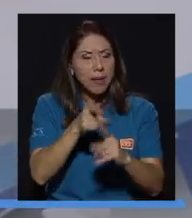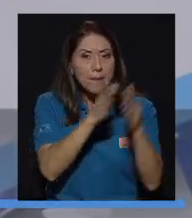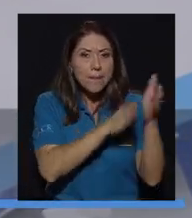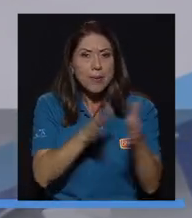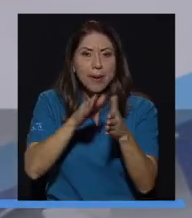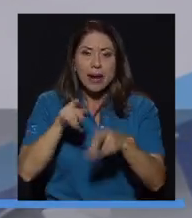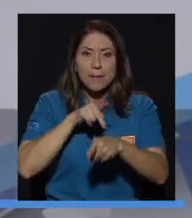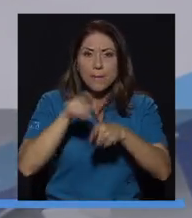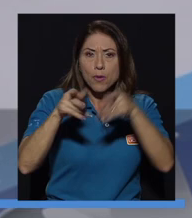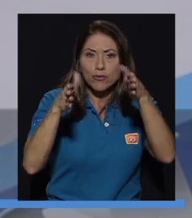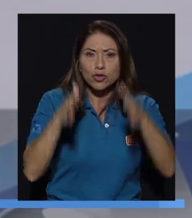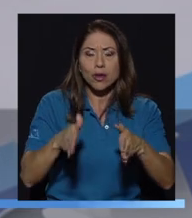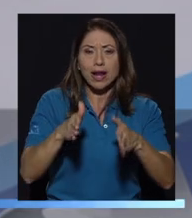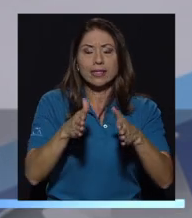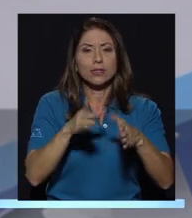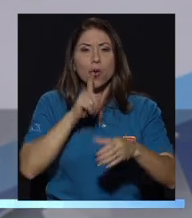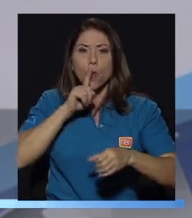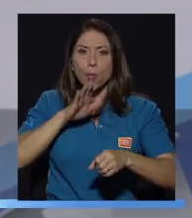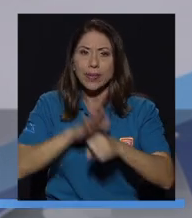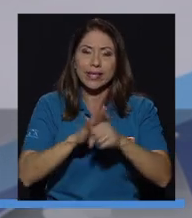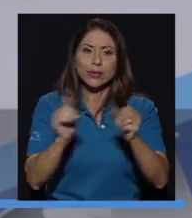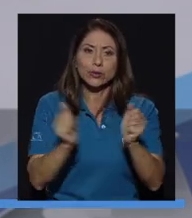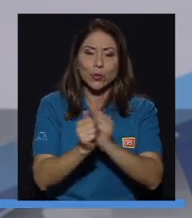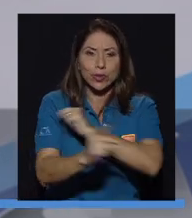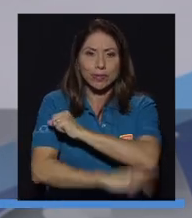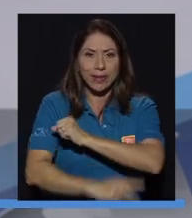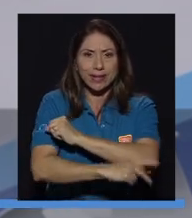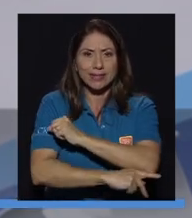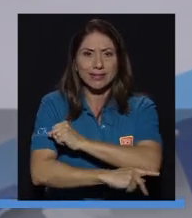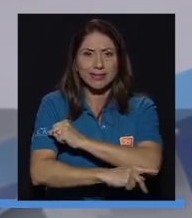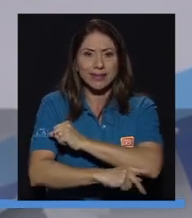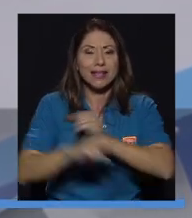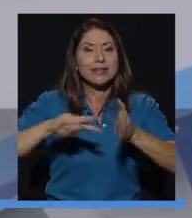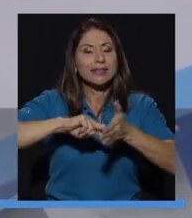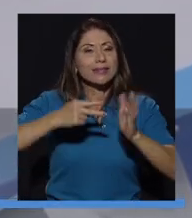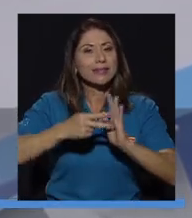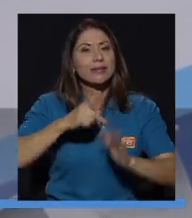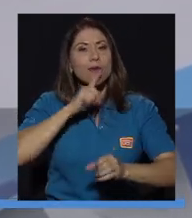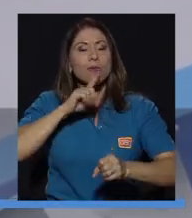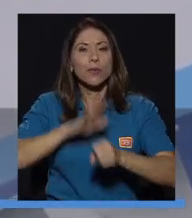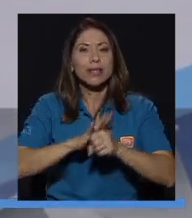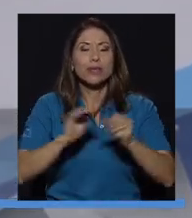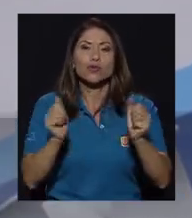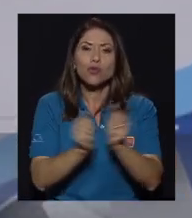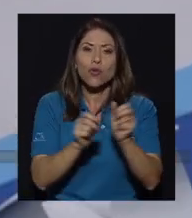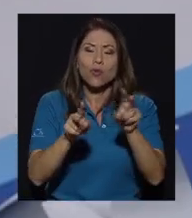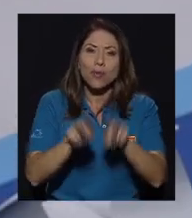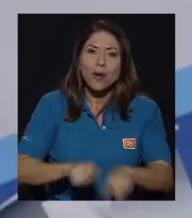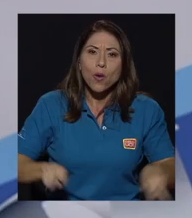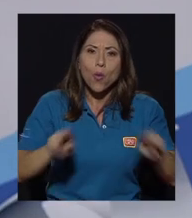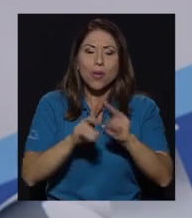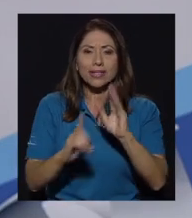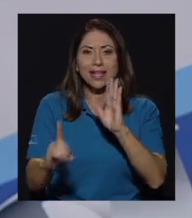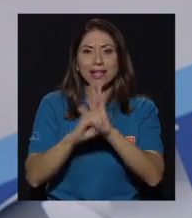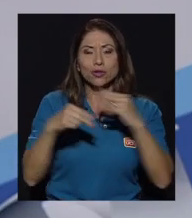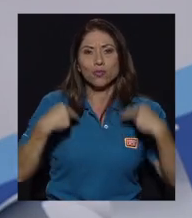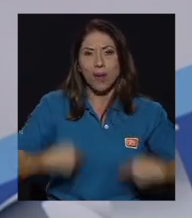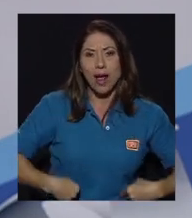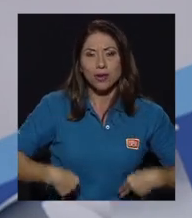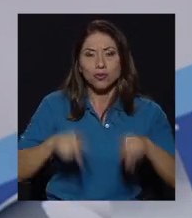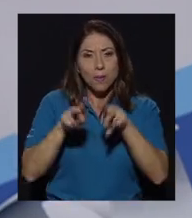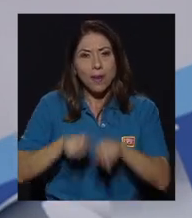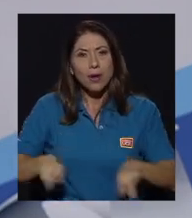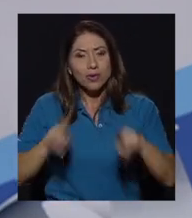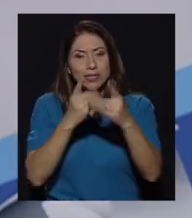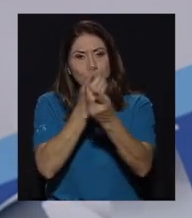de profesionales comprometidos con el país se ha comprometido con los valores de derechos humanos